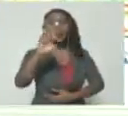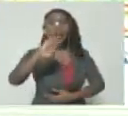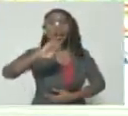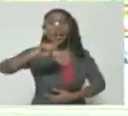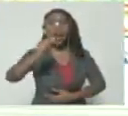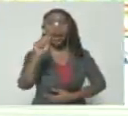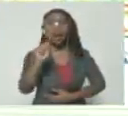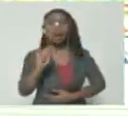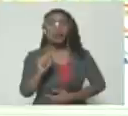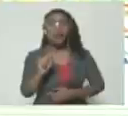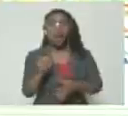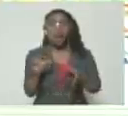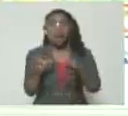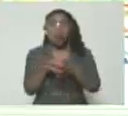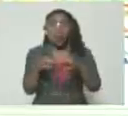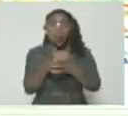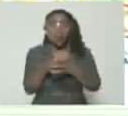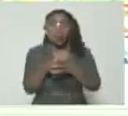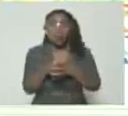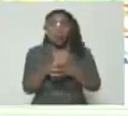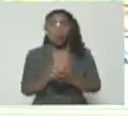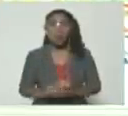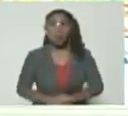El bojote.